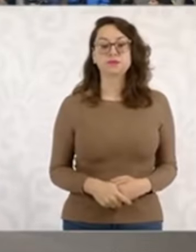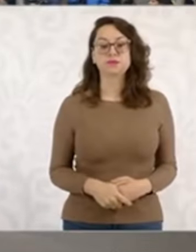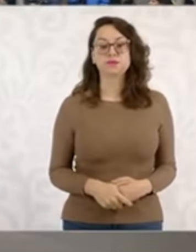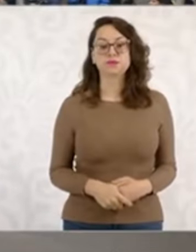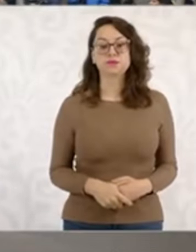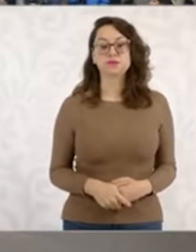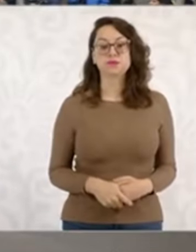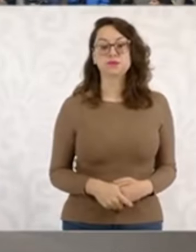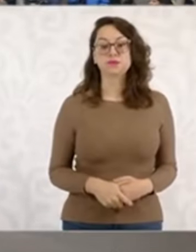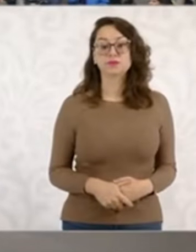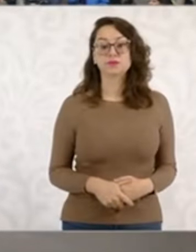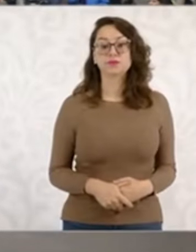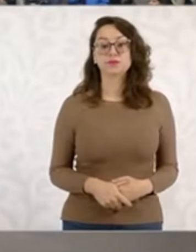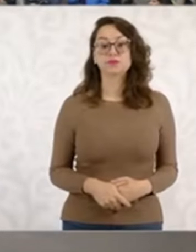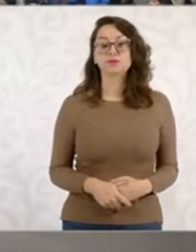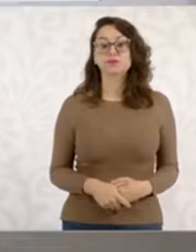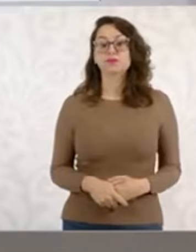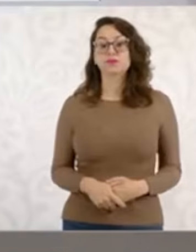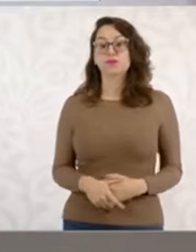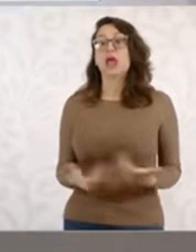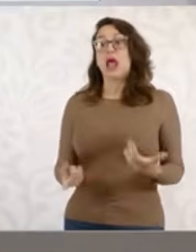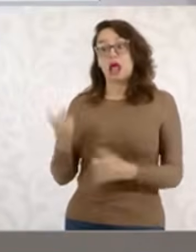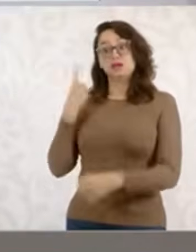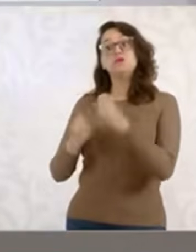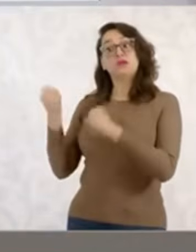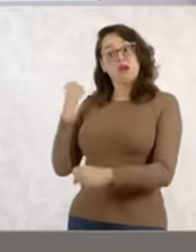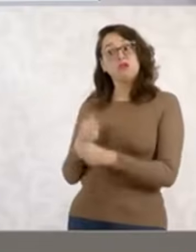Ya les pusimos una mesa el año pasado. Sí.